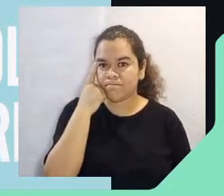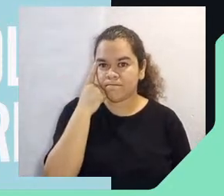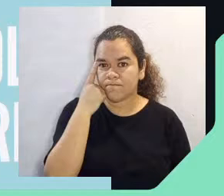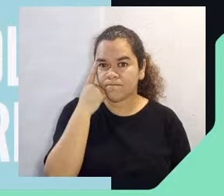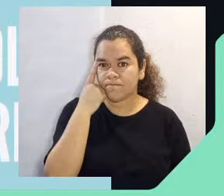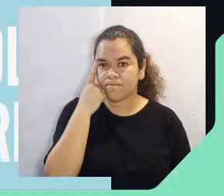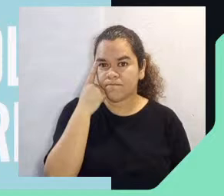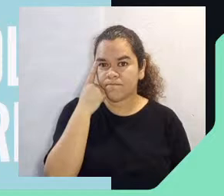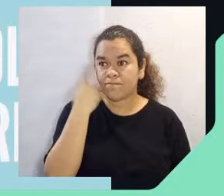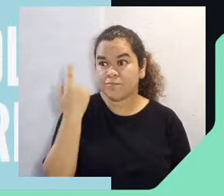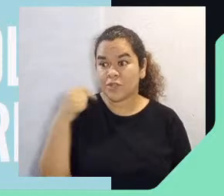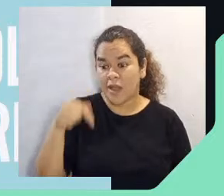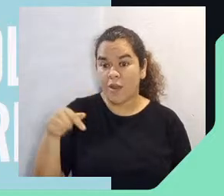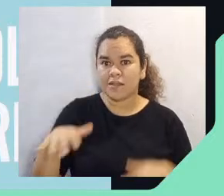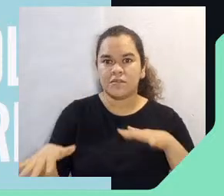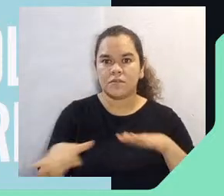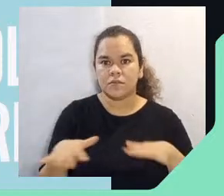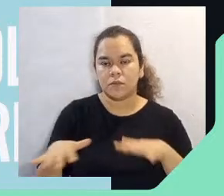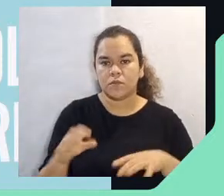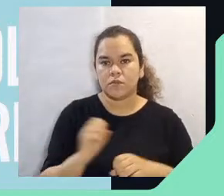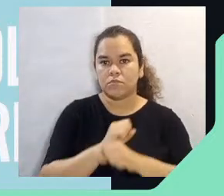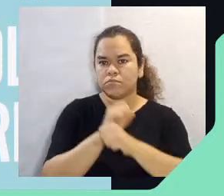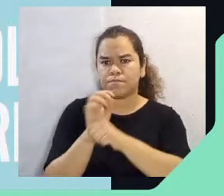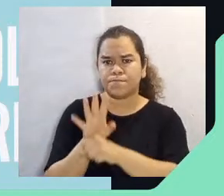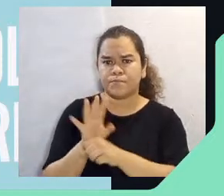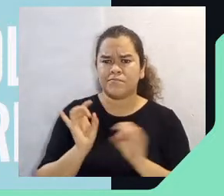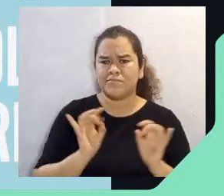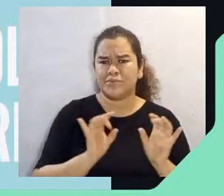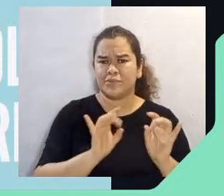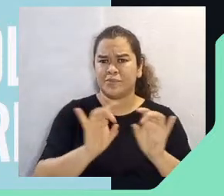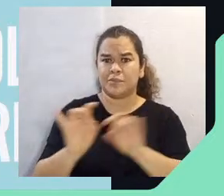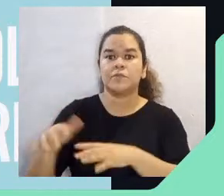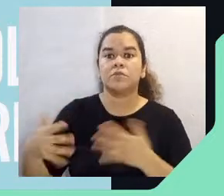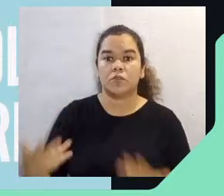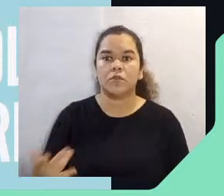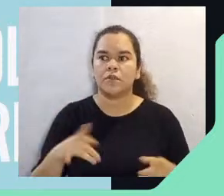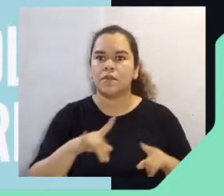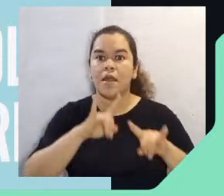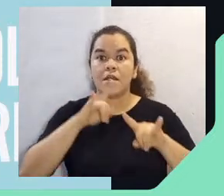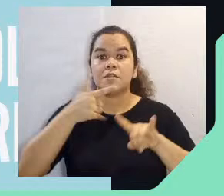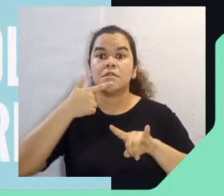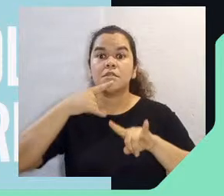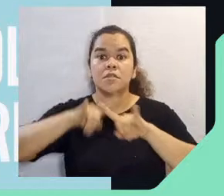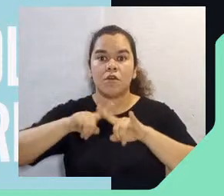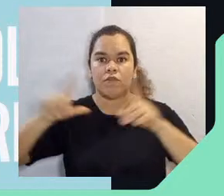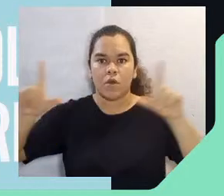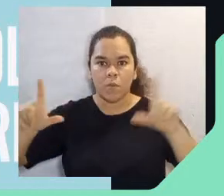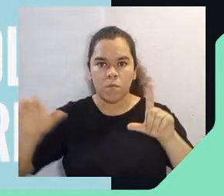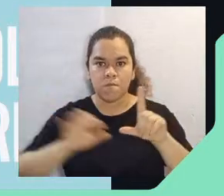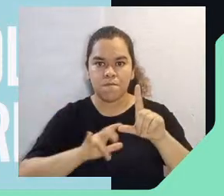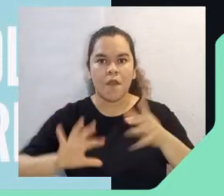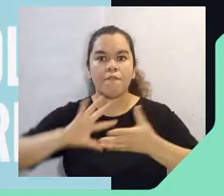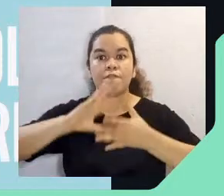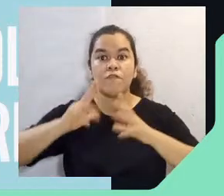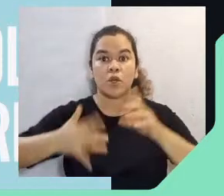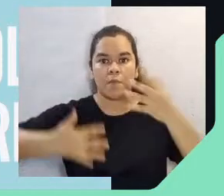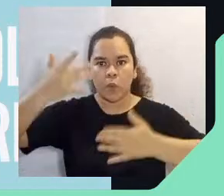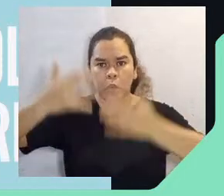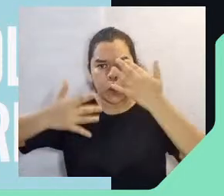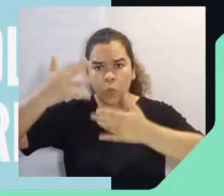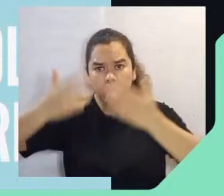este contexto de pandemia que hemos tenido. Entonces también ha dado una oportunidad al desarrollo de